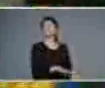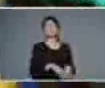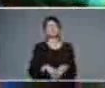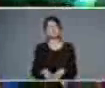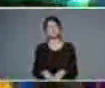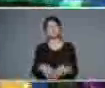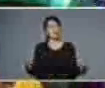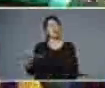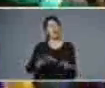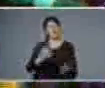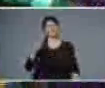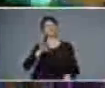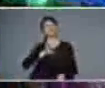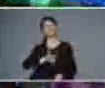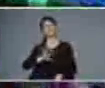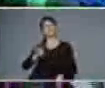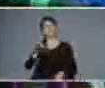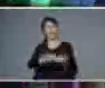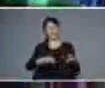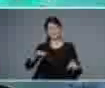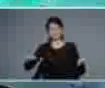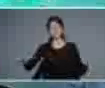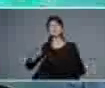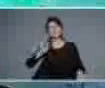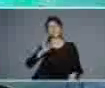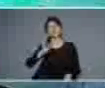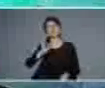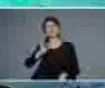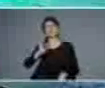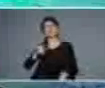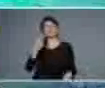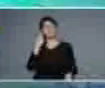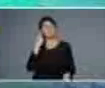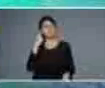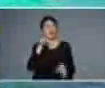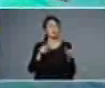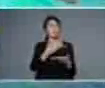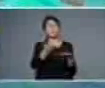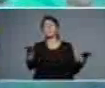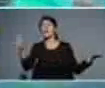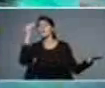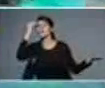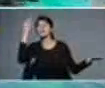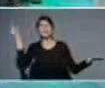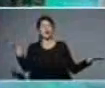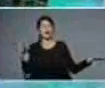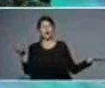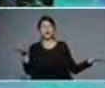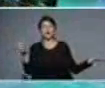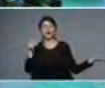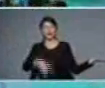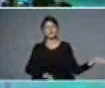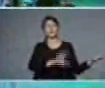Son afortunadas son las Islas sí o no A ver qué es lo que piensa el pueblo Y estos de